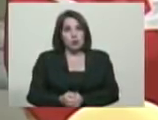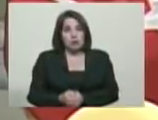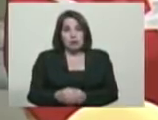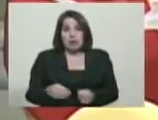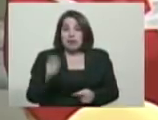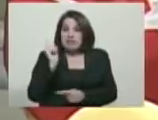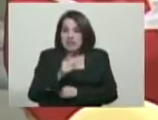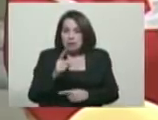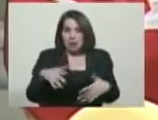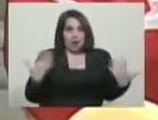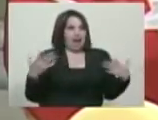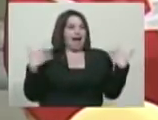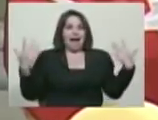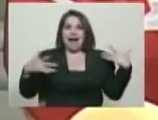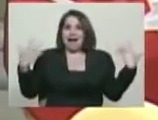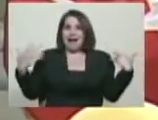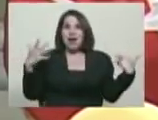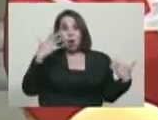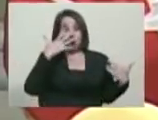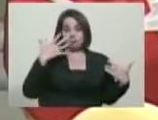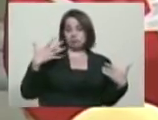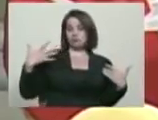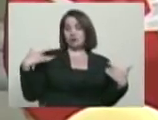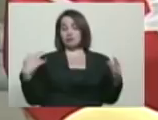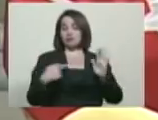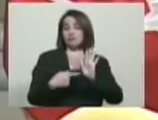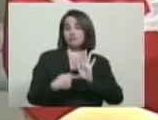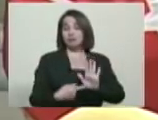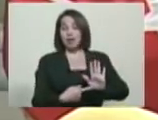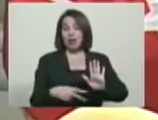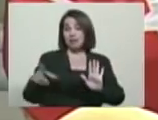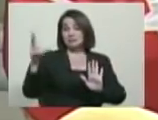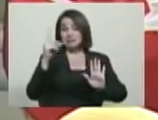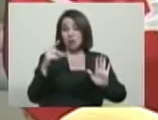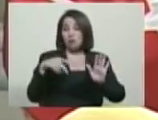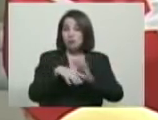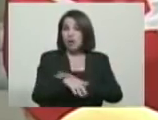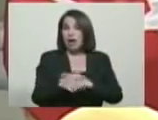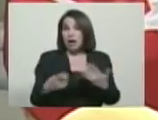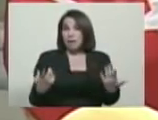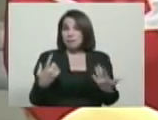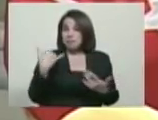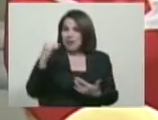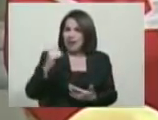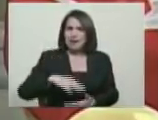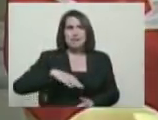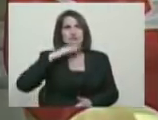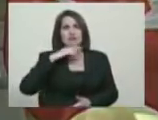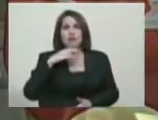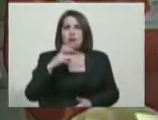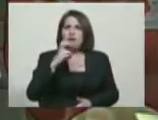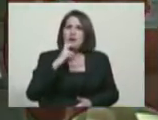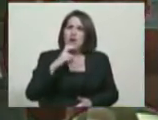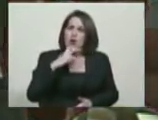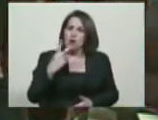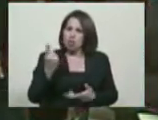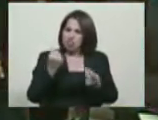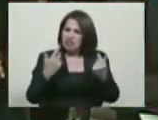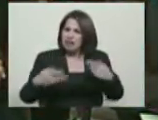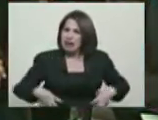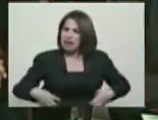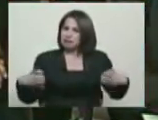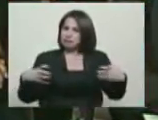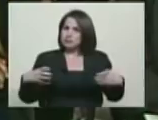alegría, de orgullo, porque son fuentes nuevas de riqueza que van a equilibrar